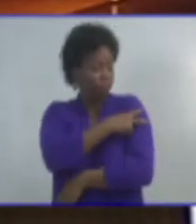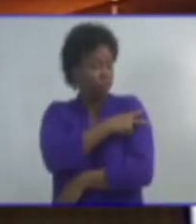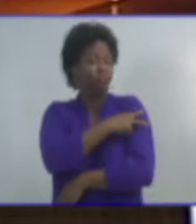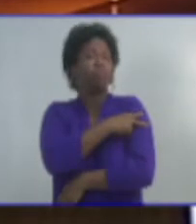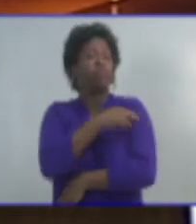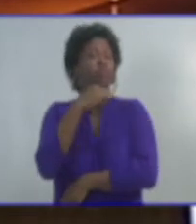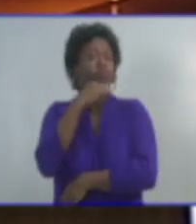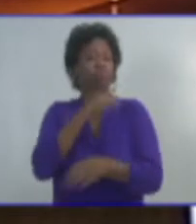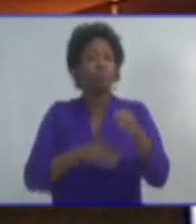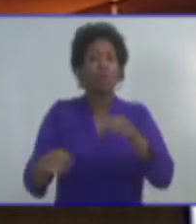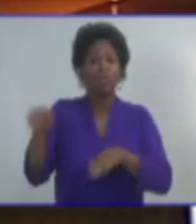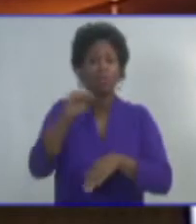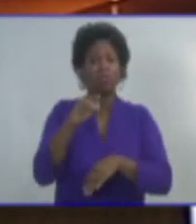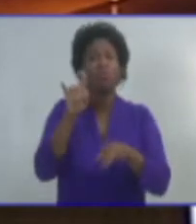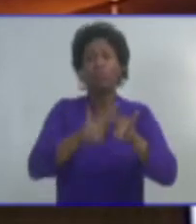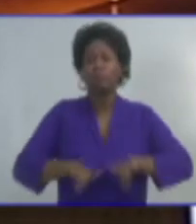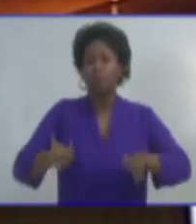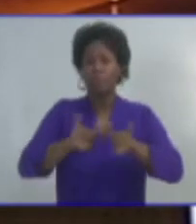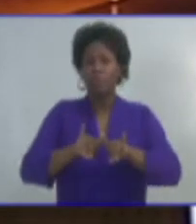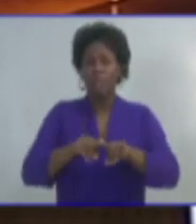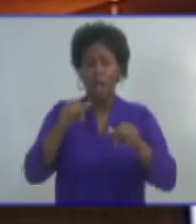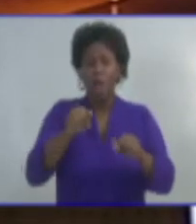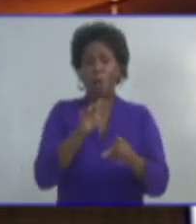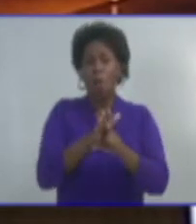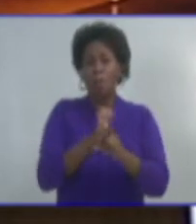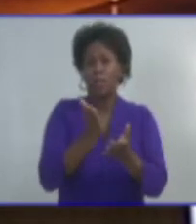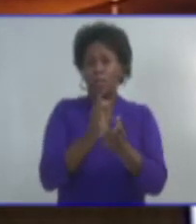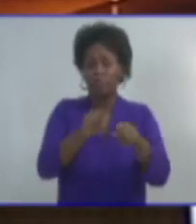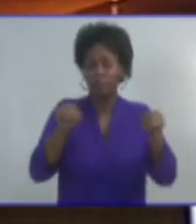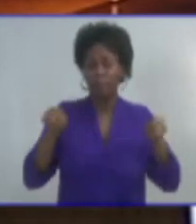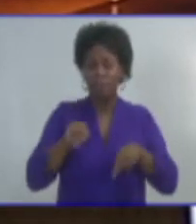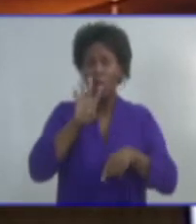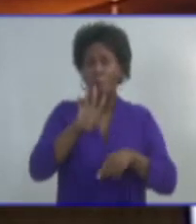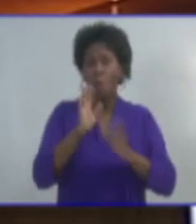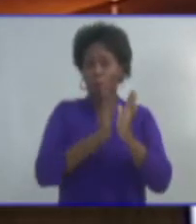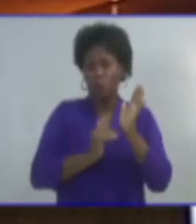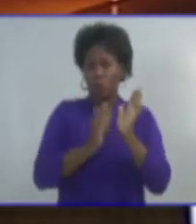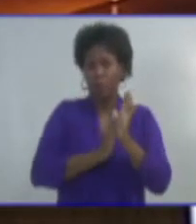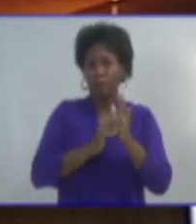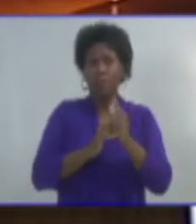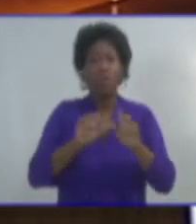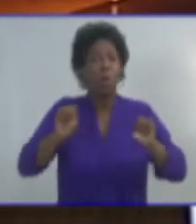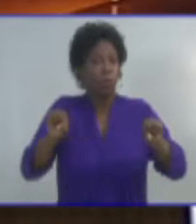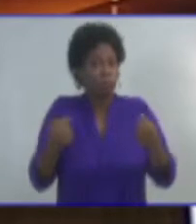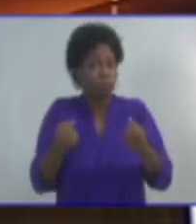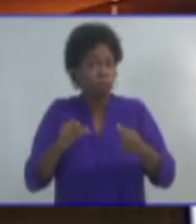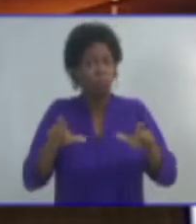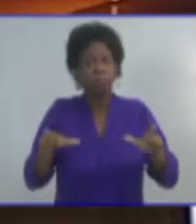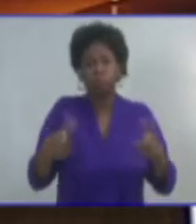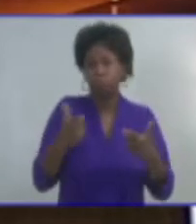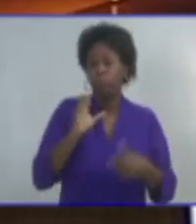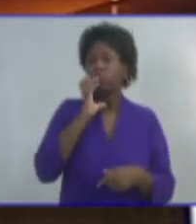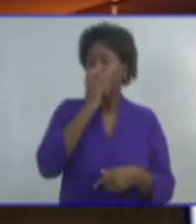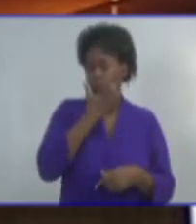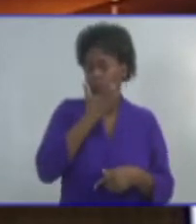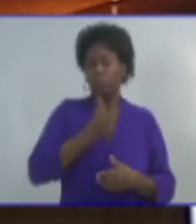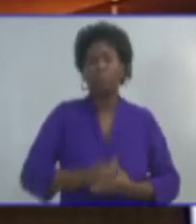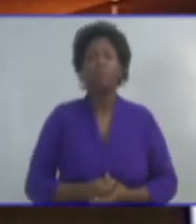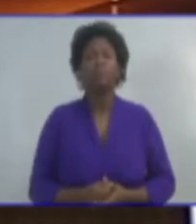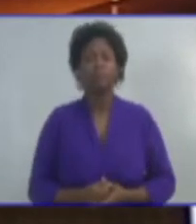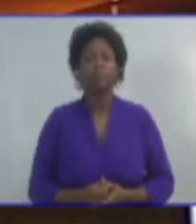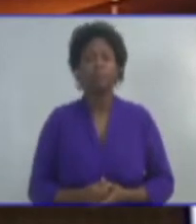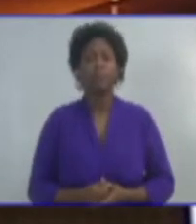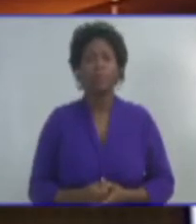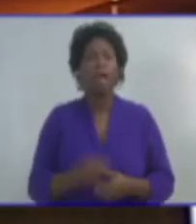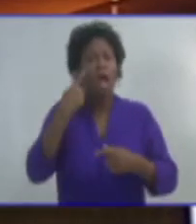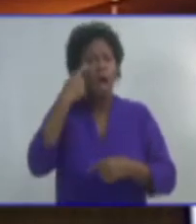superior regresaron a las aulas este 4 de octubre tras cumplir con estrictos protocolos sanitarios para evitar el contagio con la COVID-19.